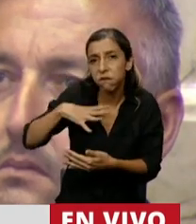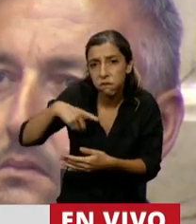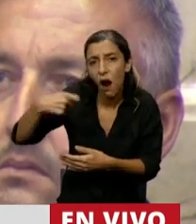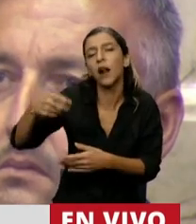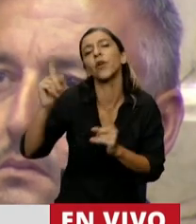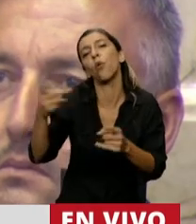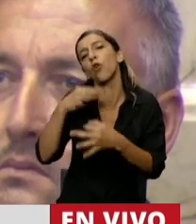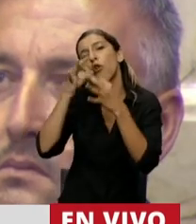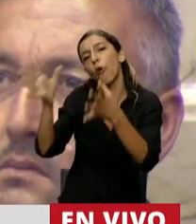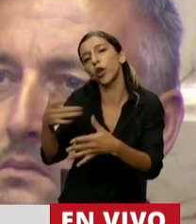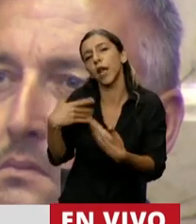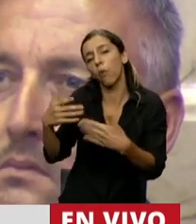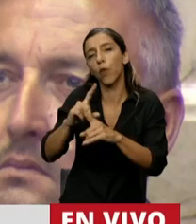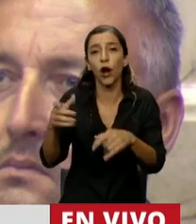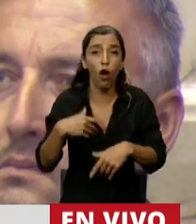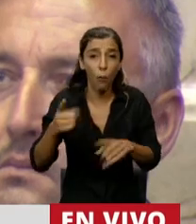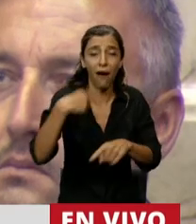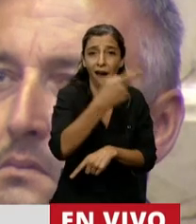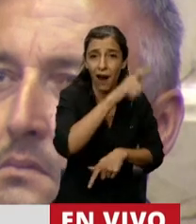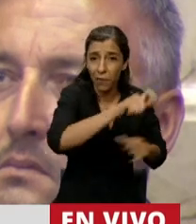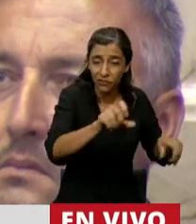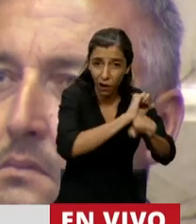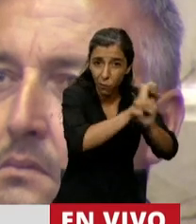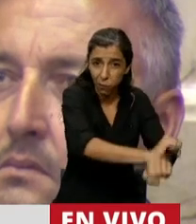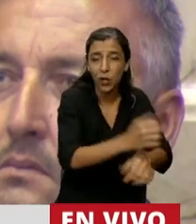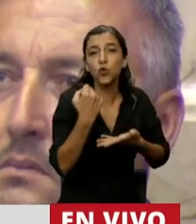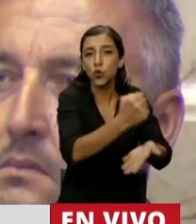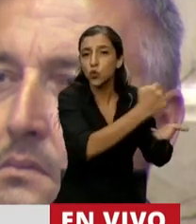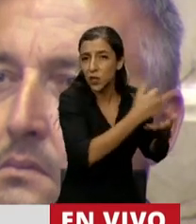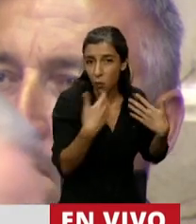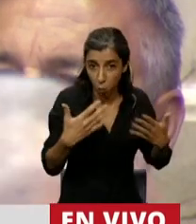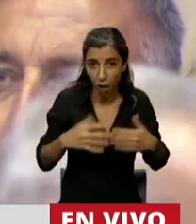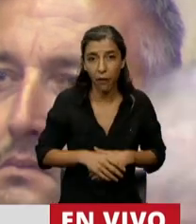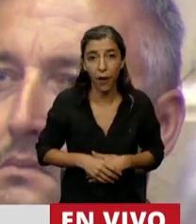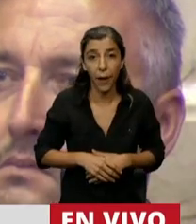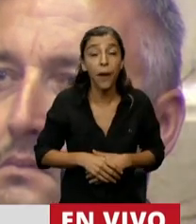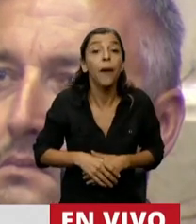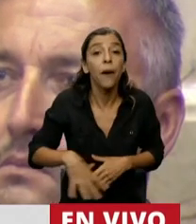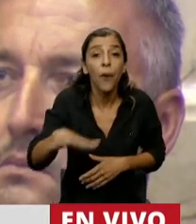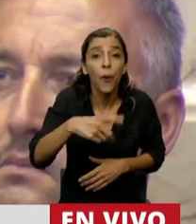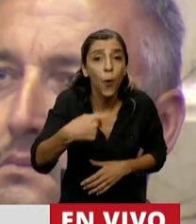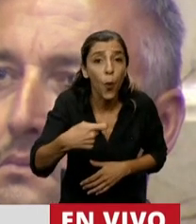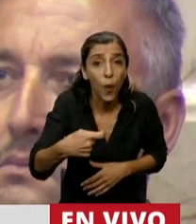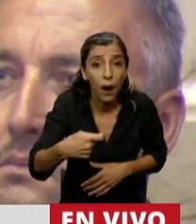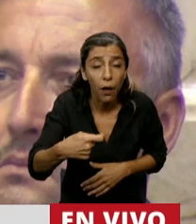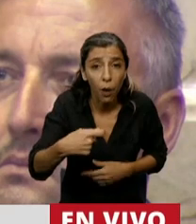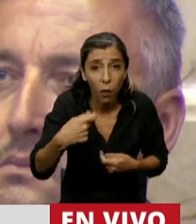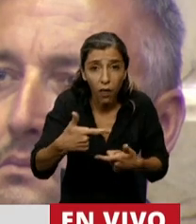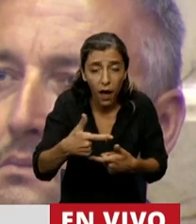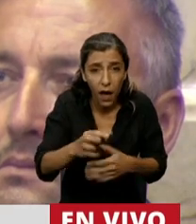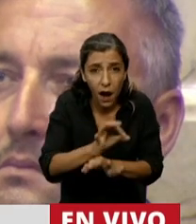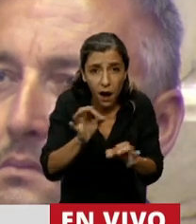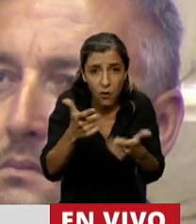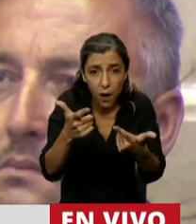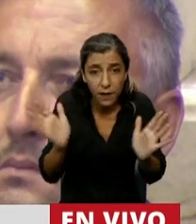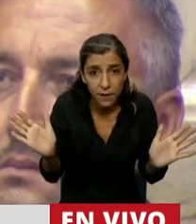para los presos en la Argentina para darle subsidios, pero no hay plata para los jubilados. Hay plata para la reforma judicial,